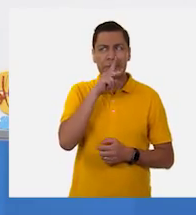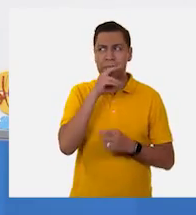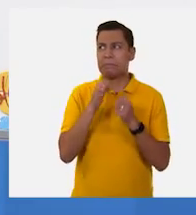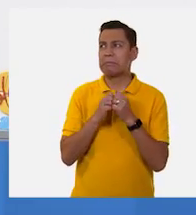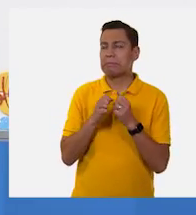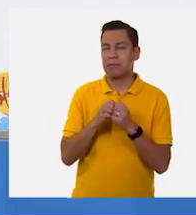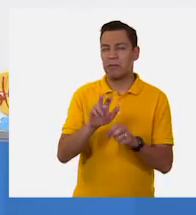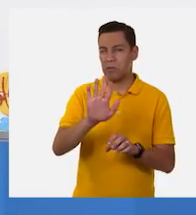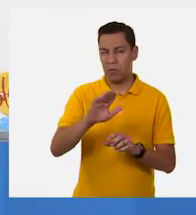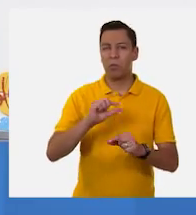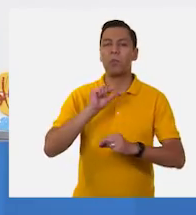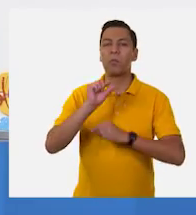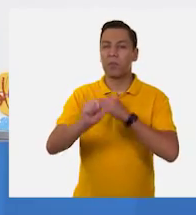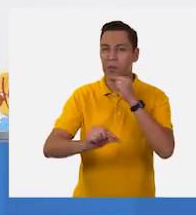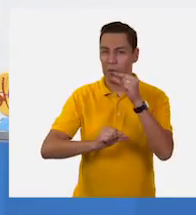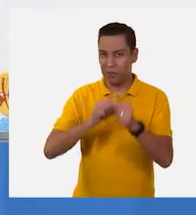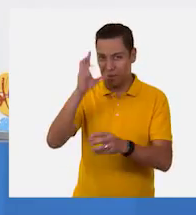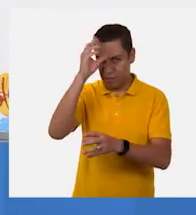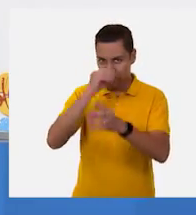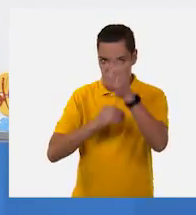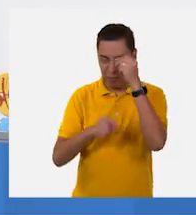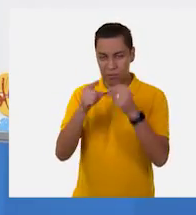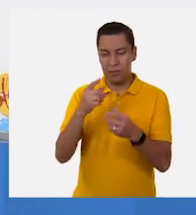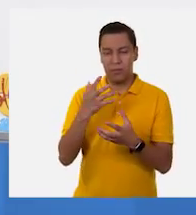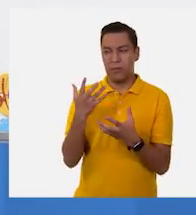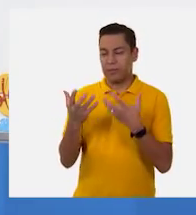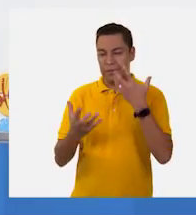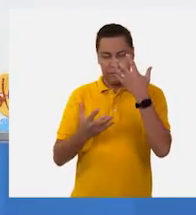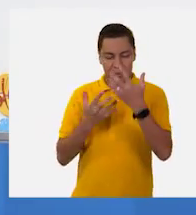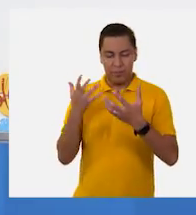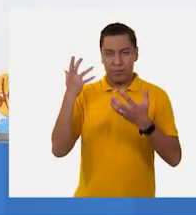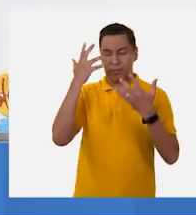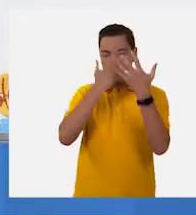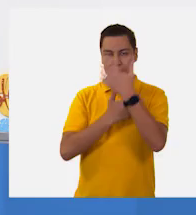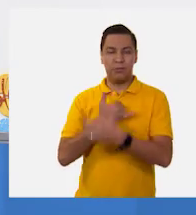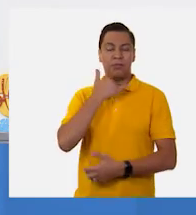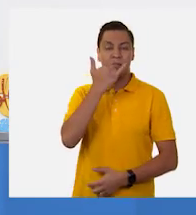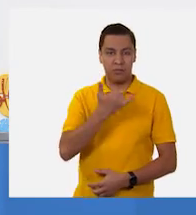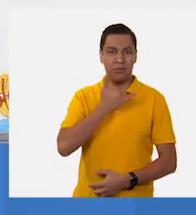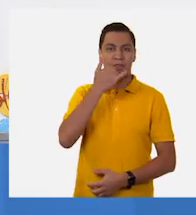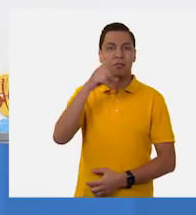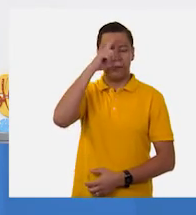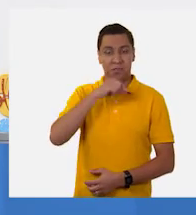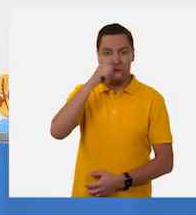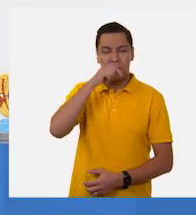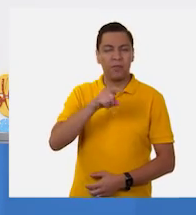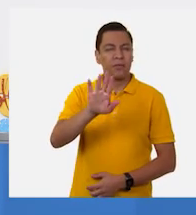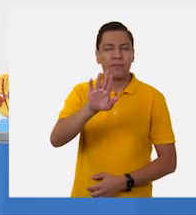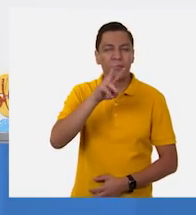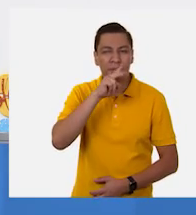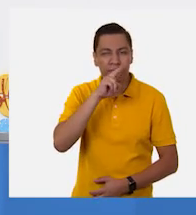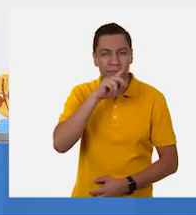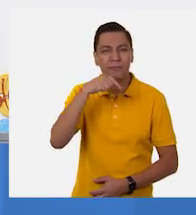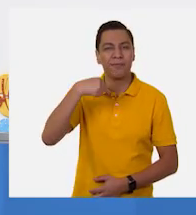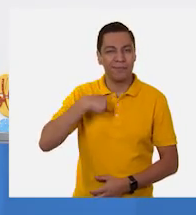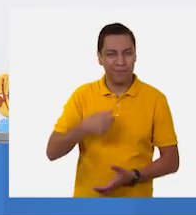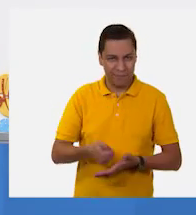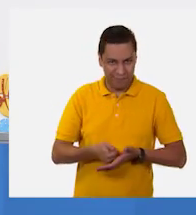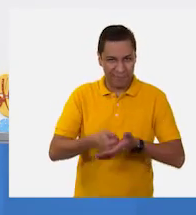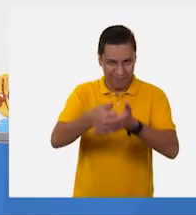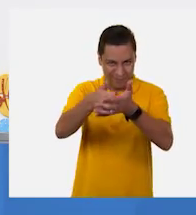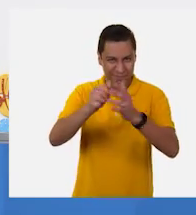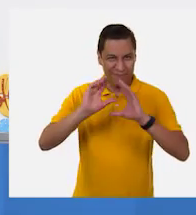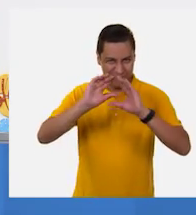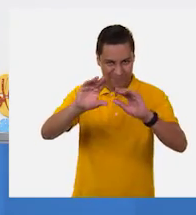haciendo excelente y recuerda que si de pronto te trabas o equivocas, pues no hay ningún problema. Pues aquí estoy aquí para